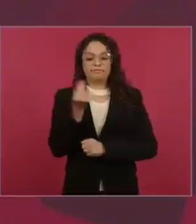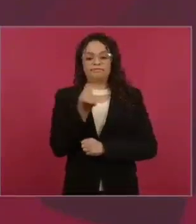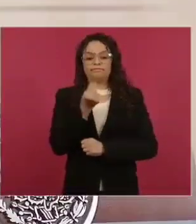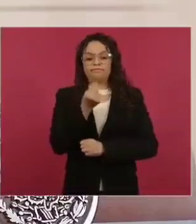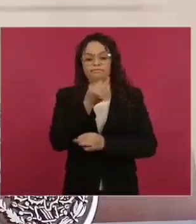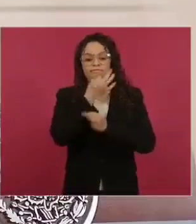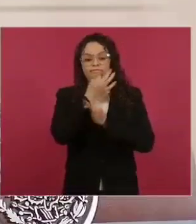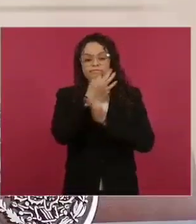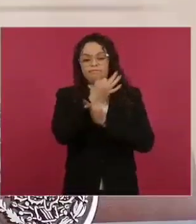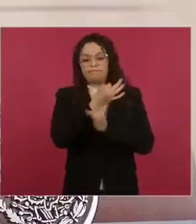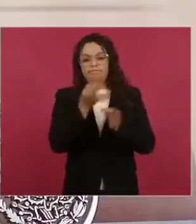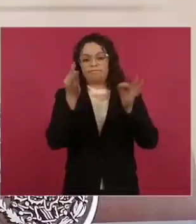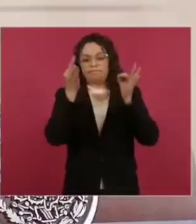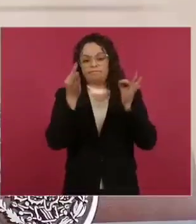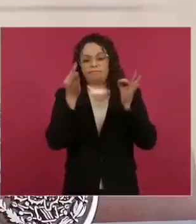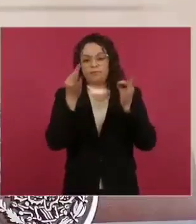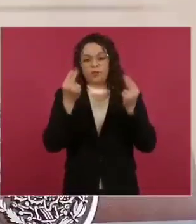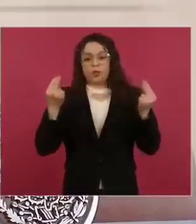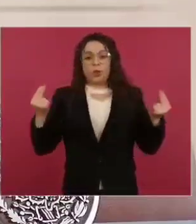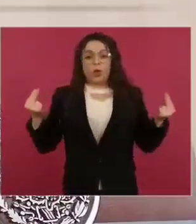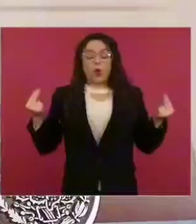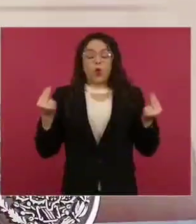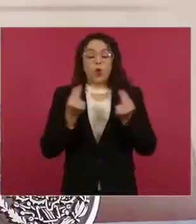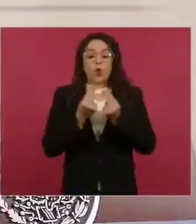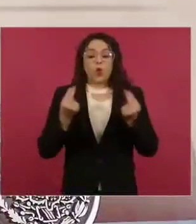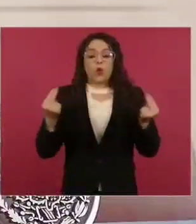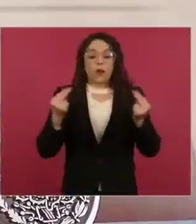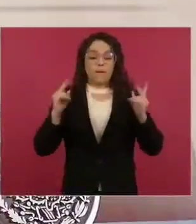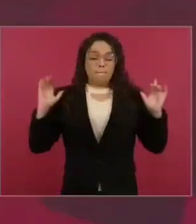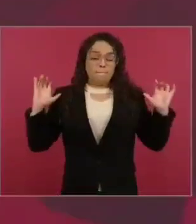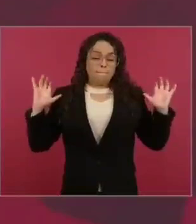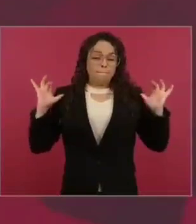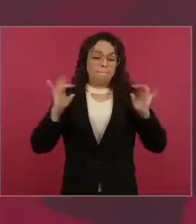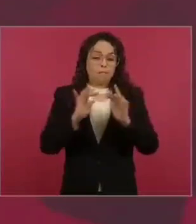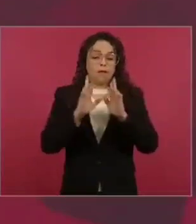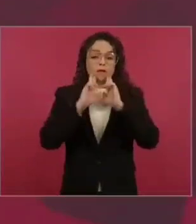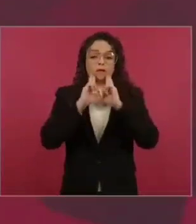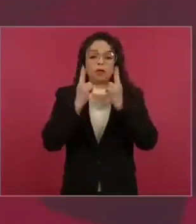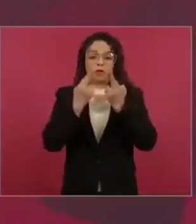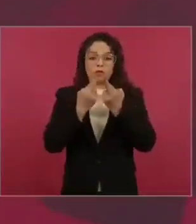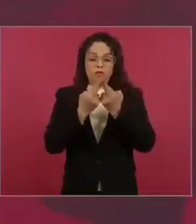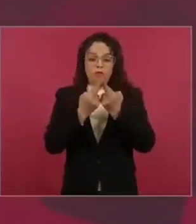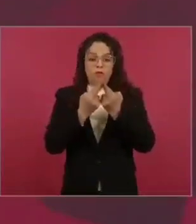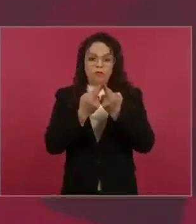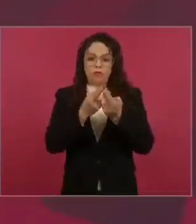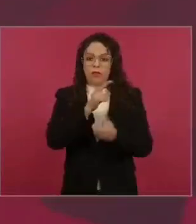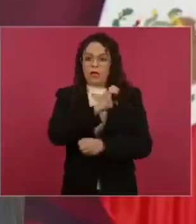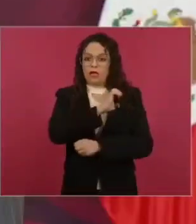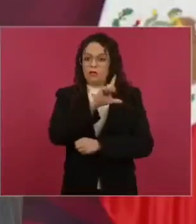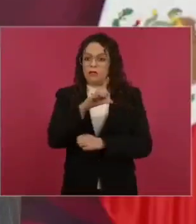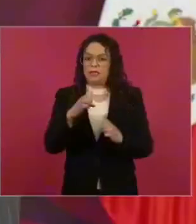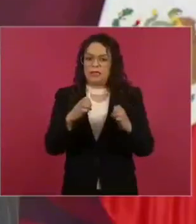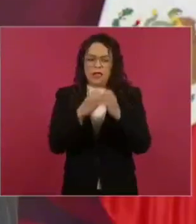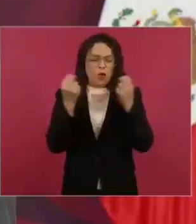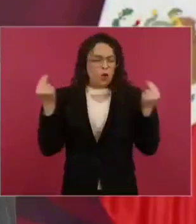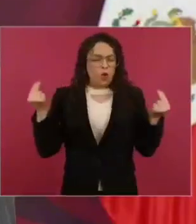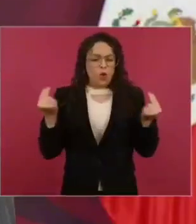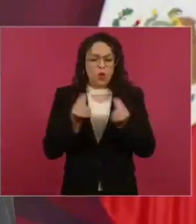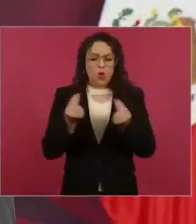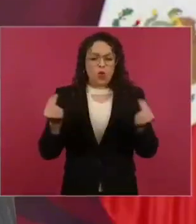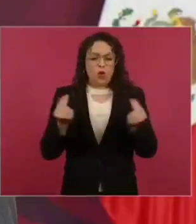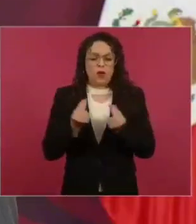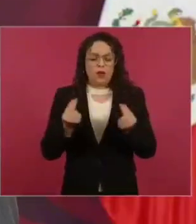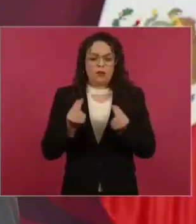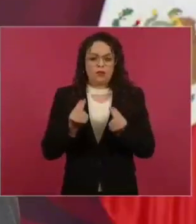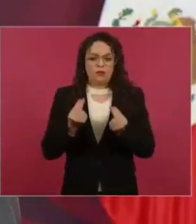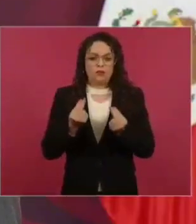por eso que hacemos este tipo de videos y por eso está Tatiana para combatir las noticias falsas, para que, por